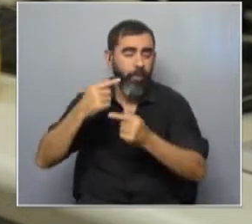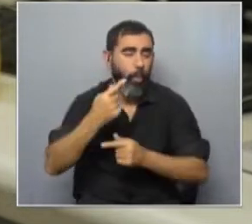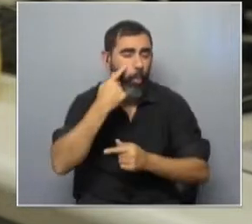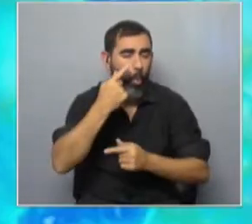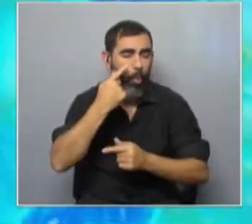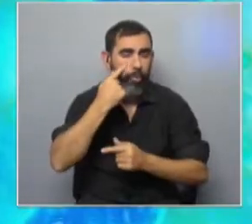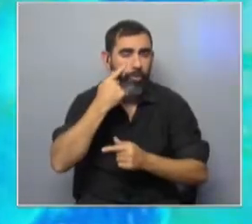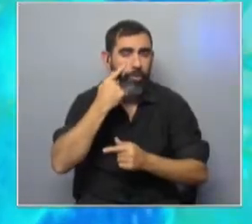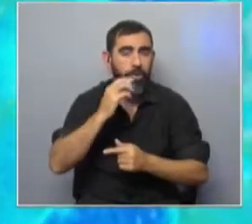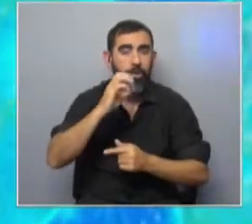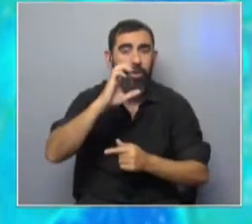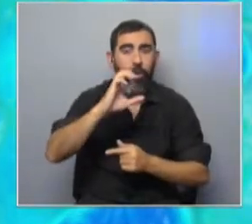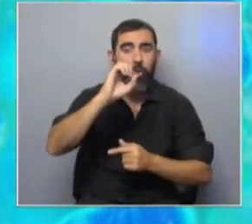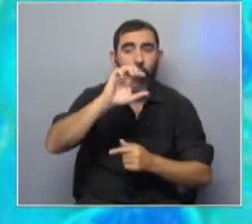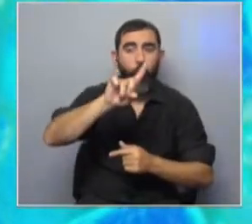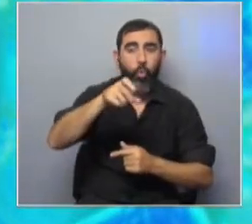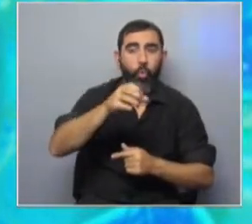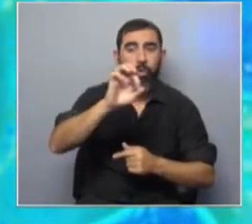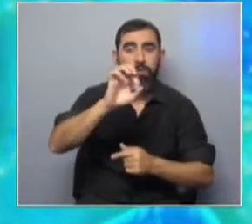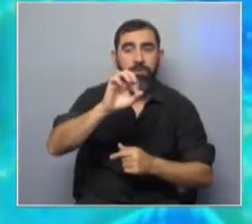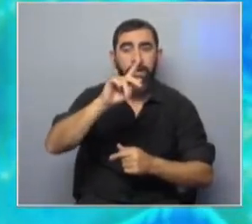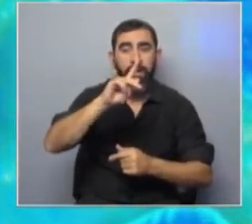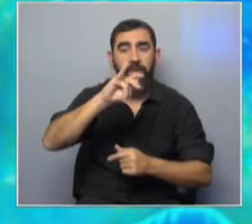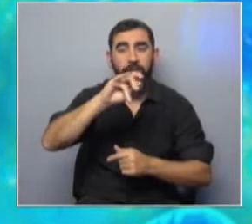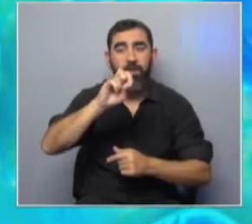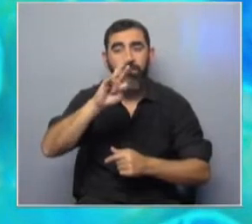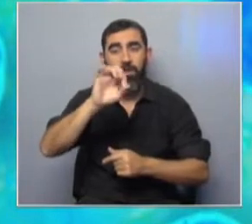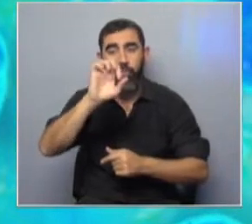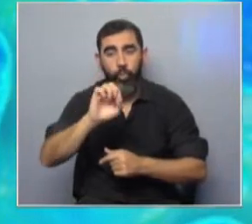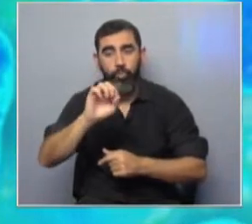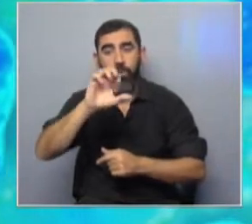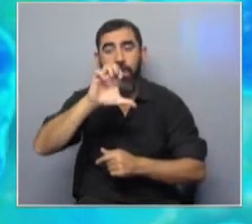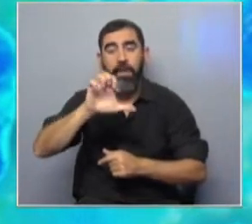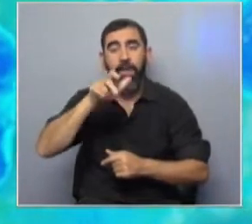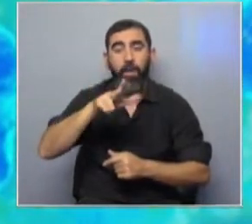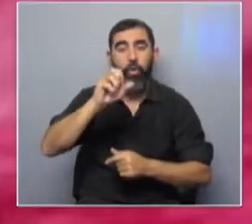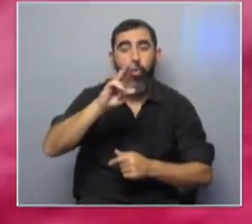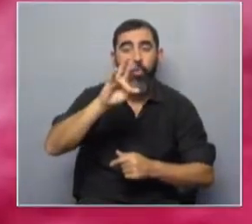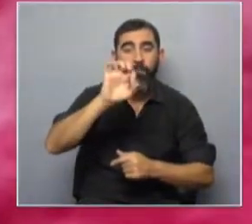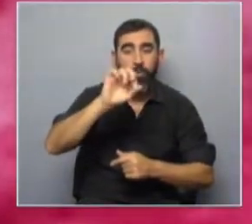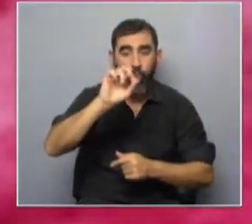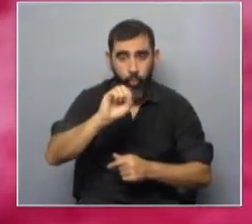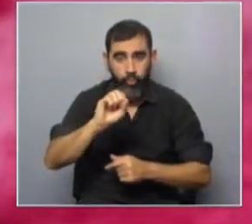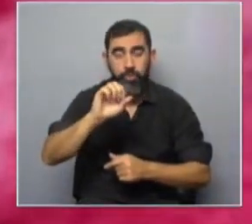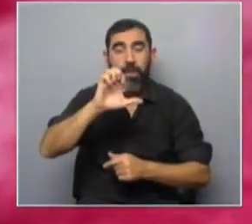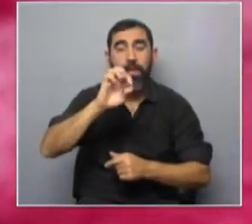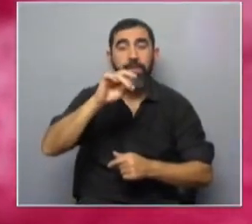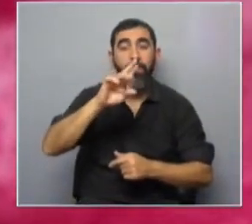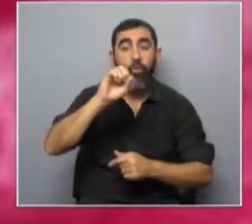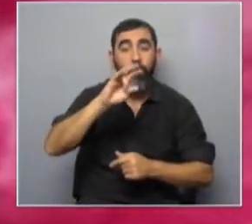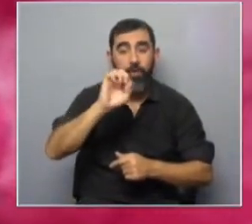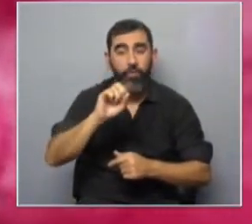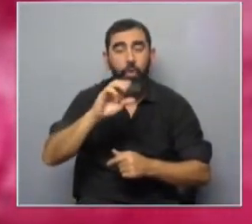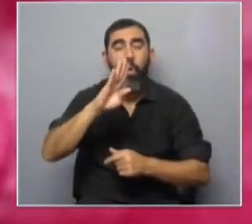conocen como coxsackievirus del tipo A y B, los ecovirus, los enterovirus numerados y también están los poliovirus, que son quizá los